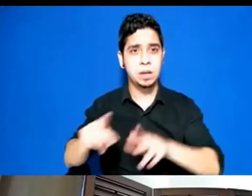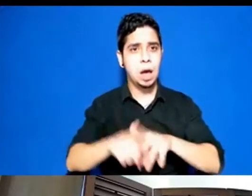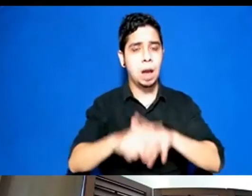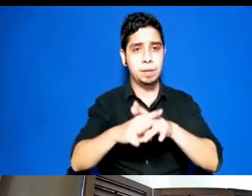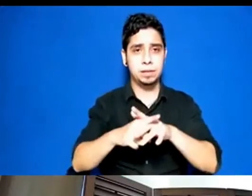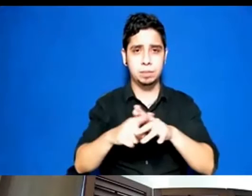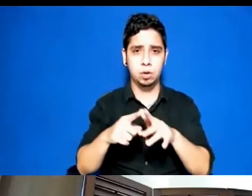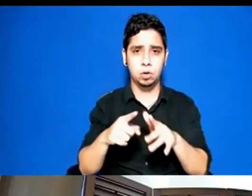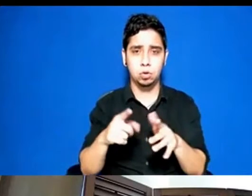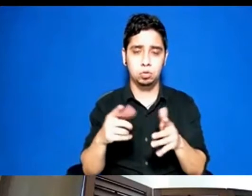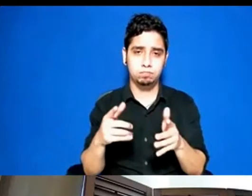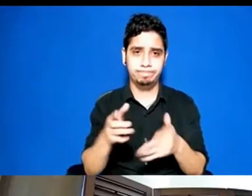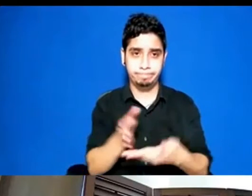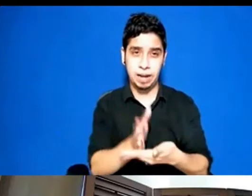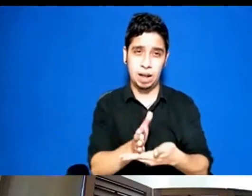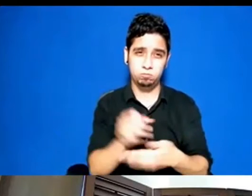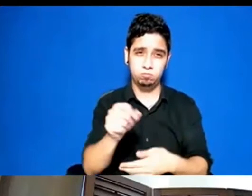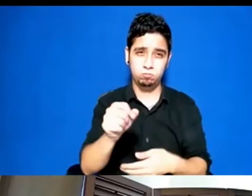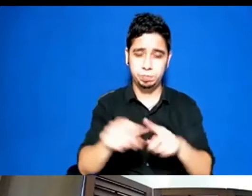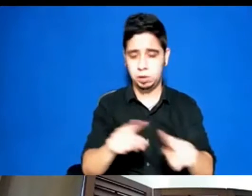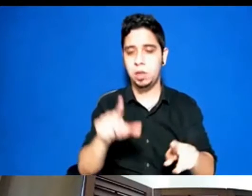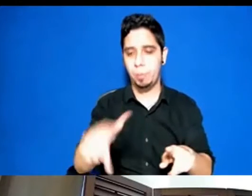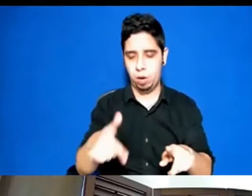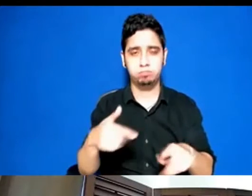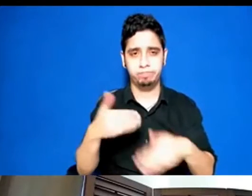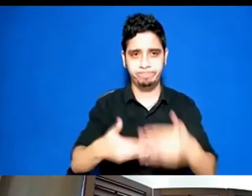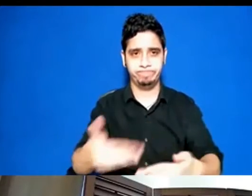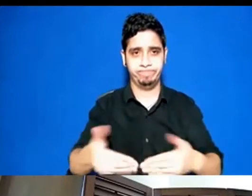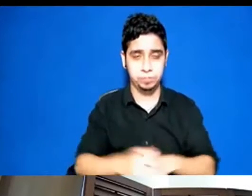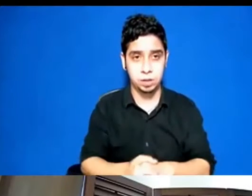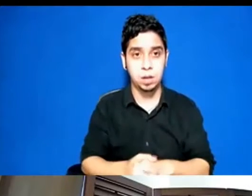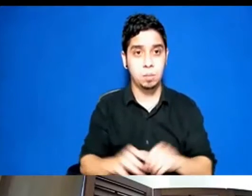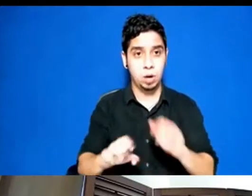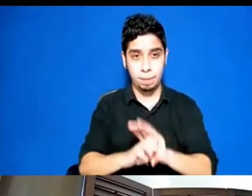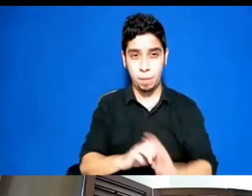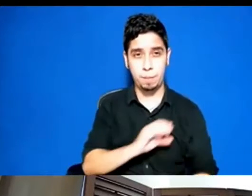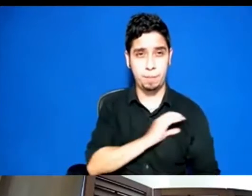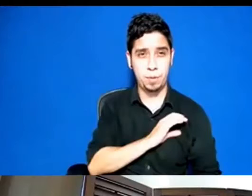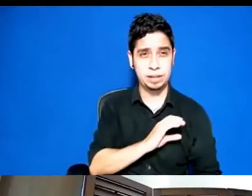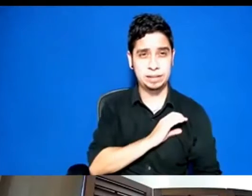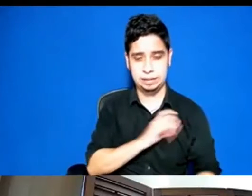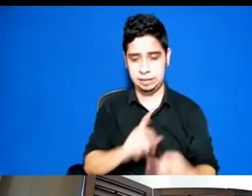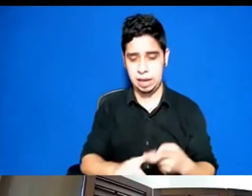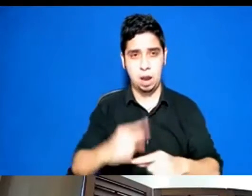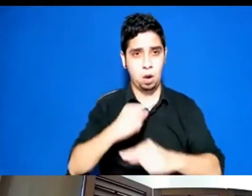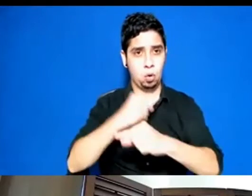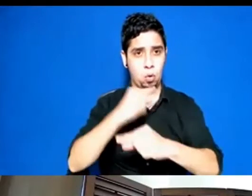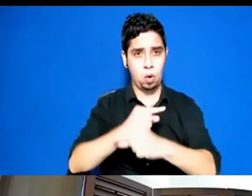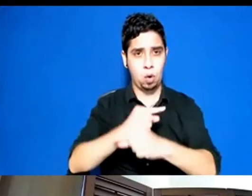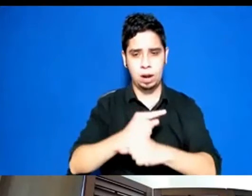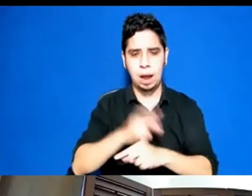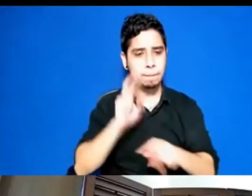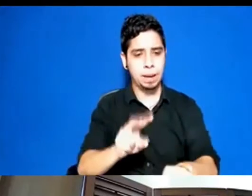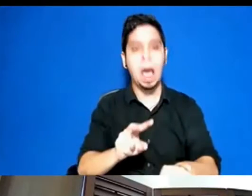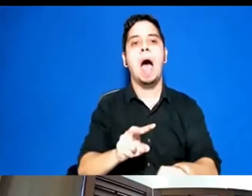separaron. Los policías, los guardias de los distintos condominios ya nos conocen, así que nos llamaban. Y